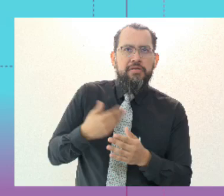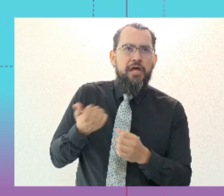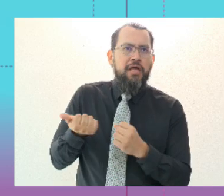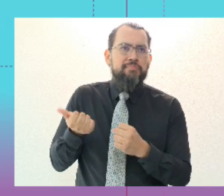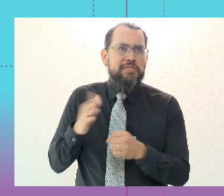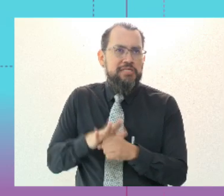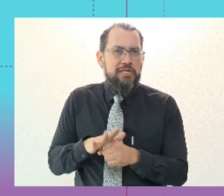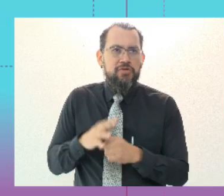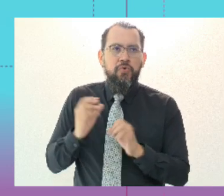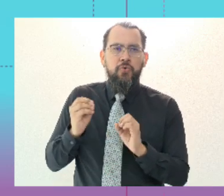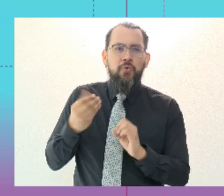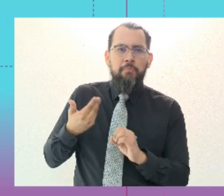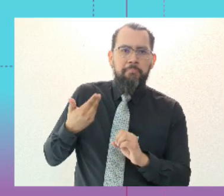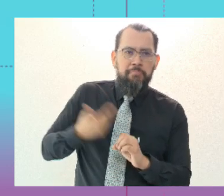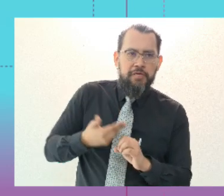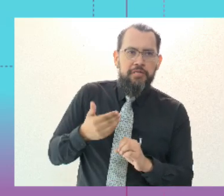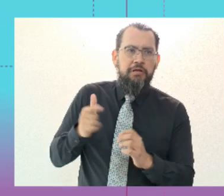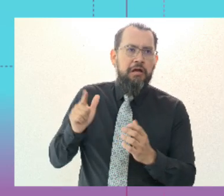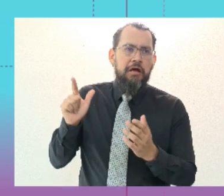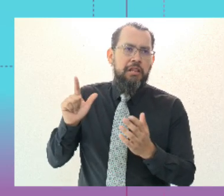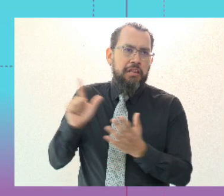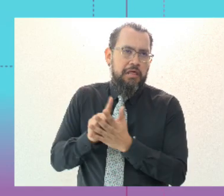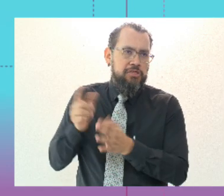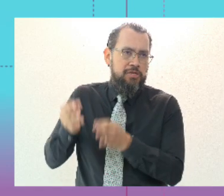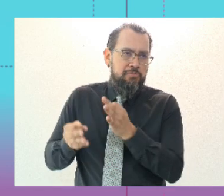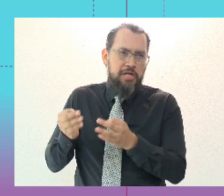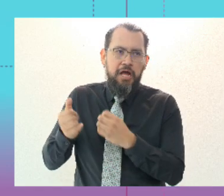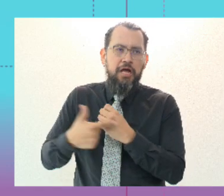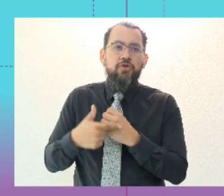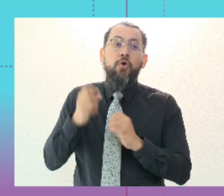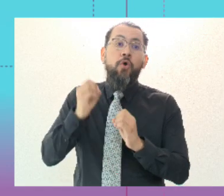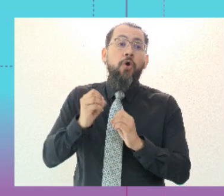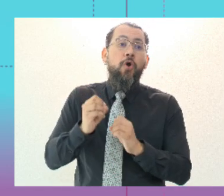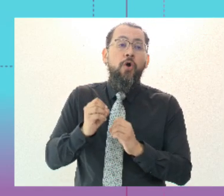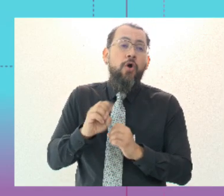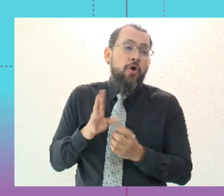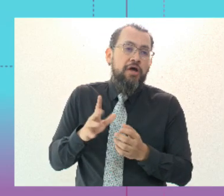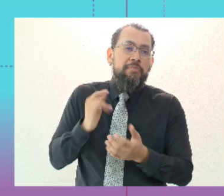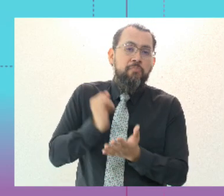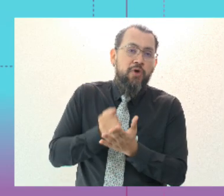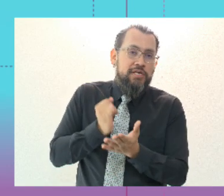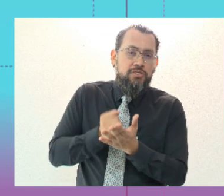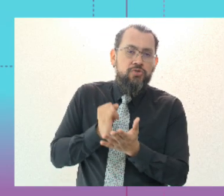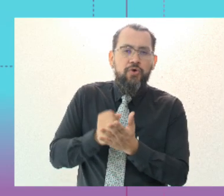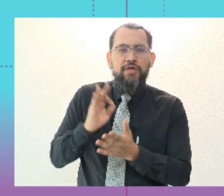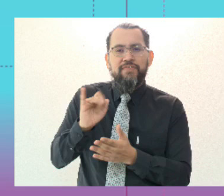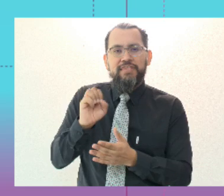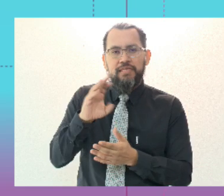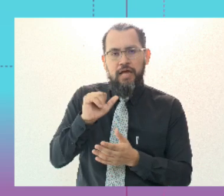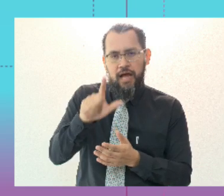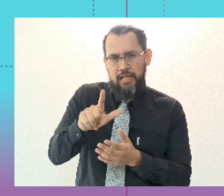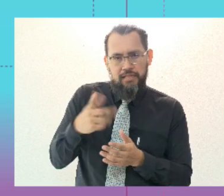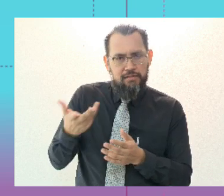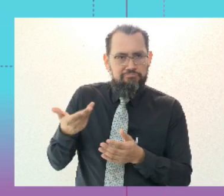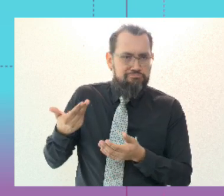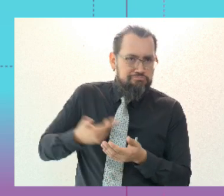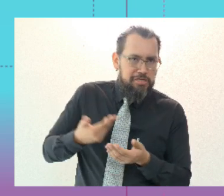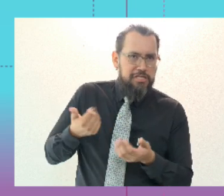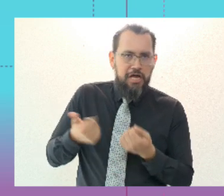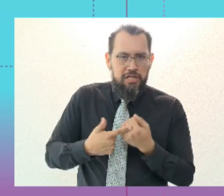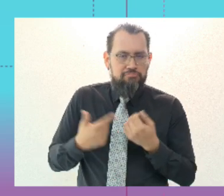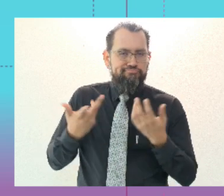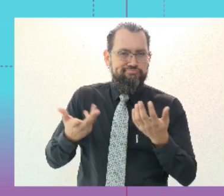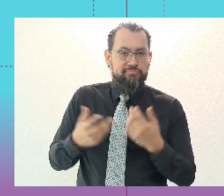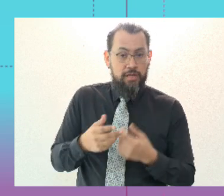administrativos, pueden ser legales o pueden ser fiscales con temas de auditoría. ¿De acuerdo? Entonces,